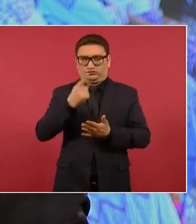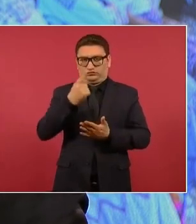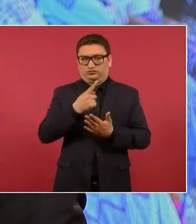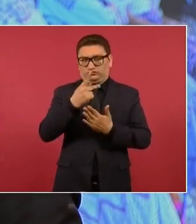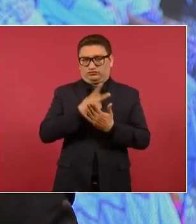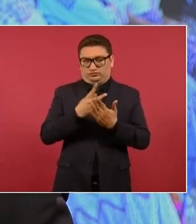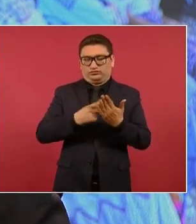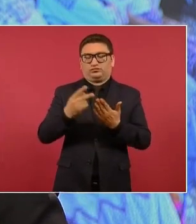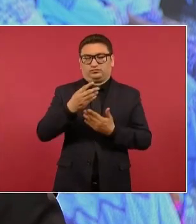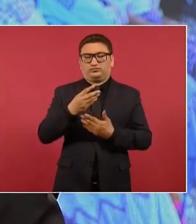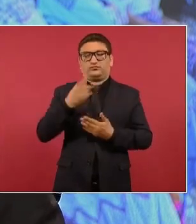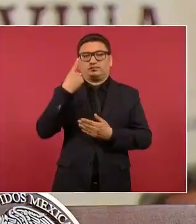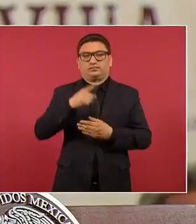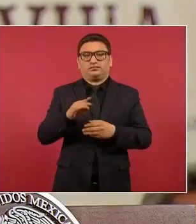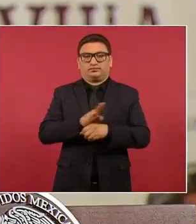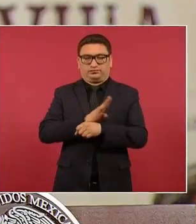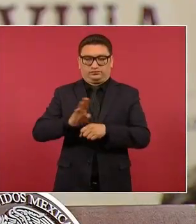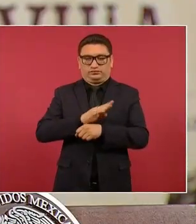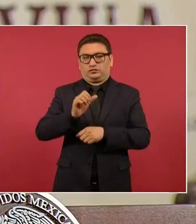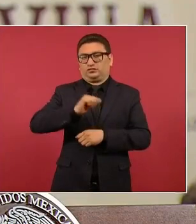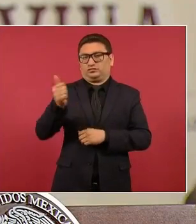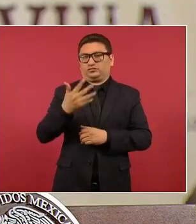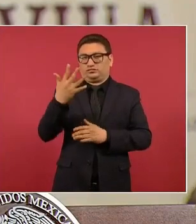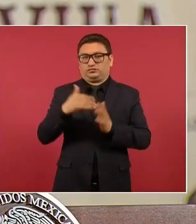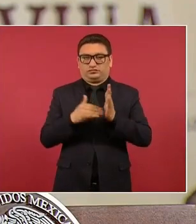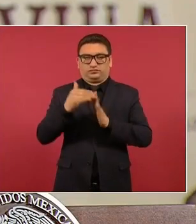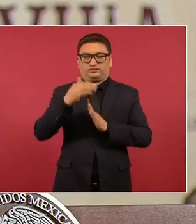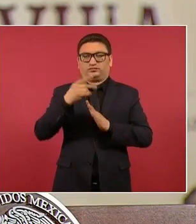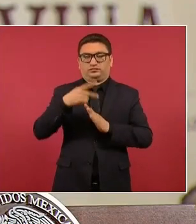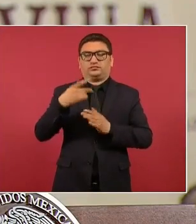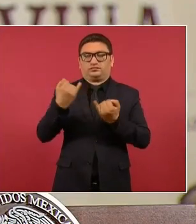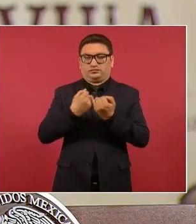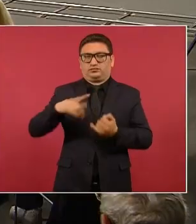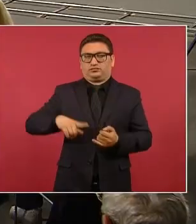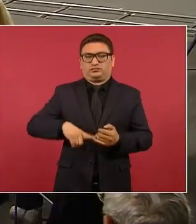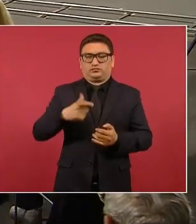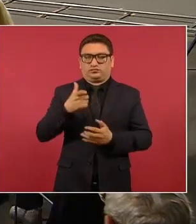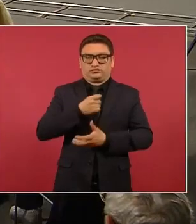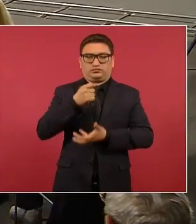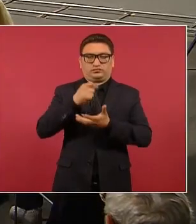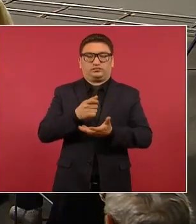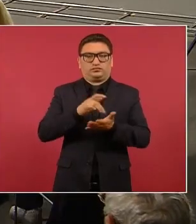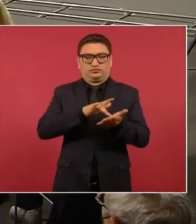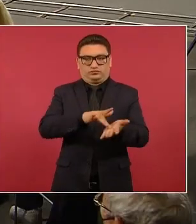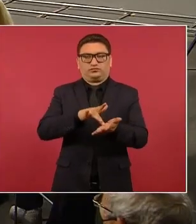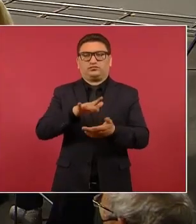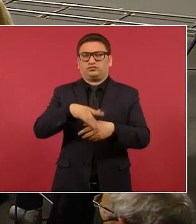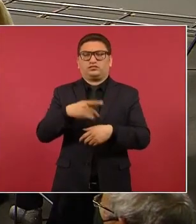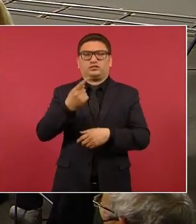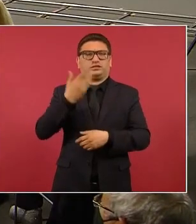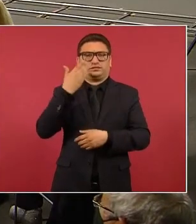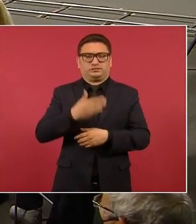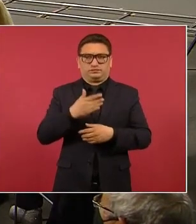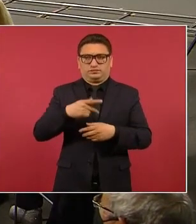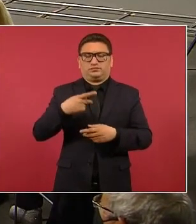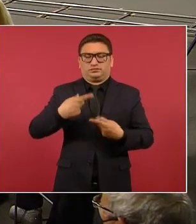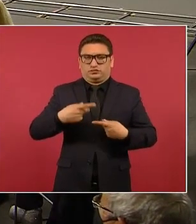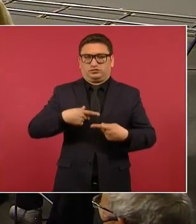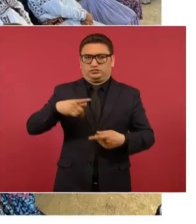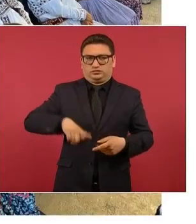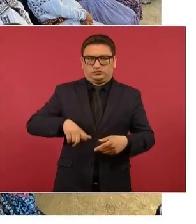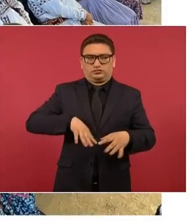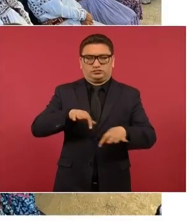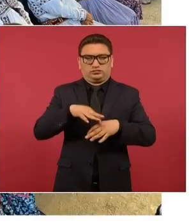bienestar. Otros 5 millones también reciben una pequeña parte del presupuesto público, ya que estamos contando a servidores públicos